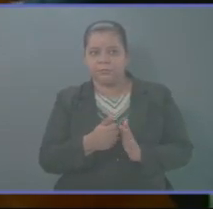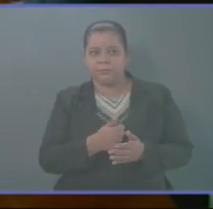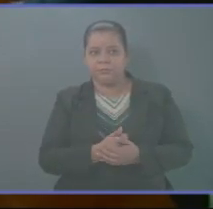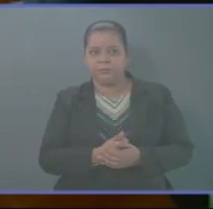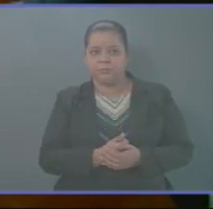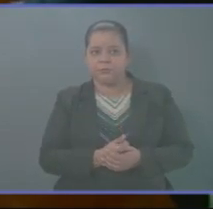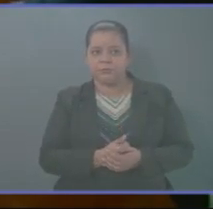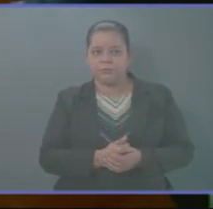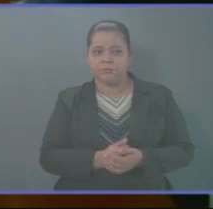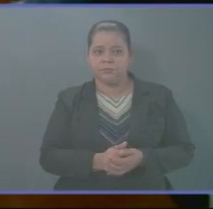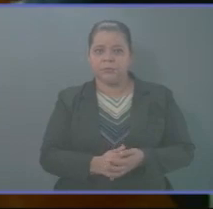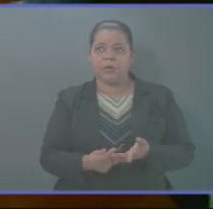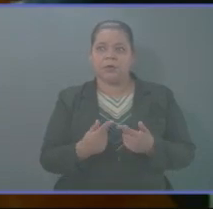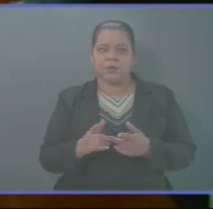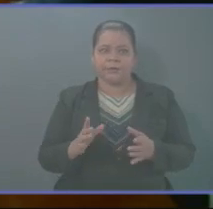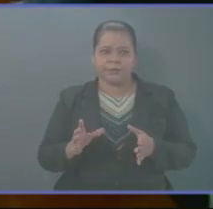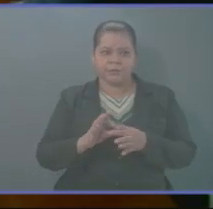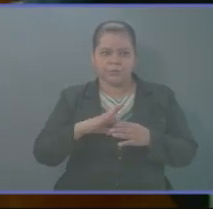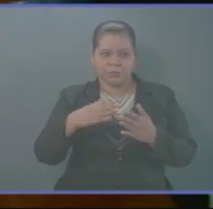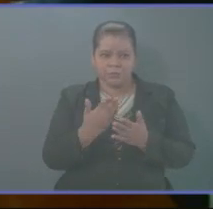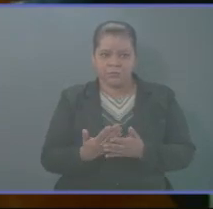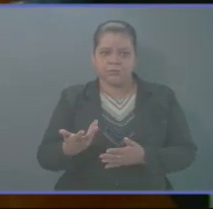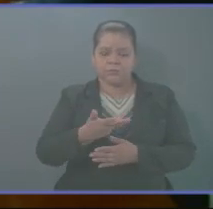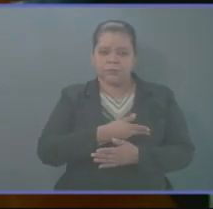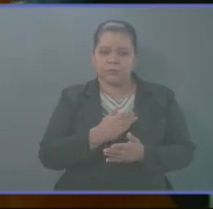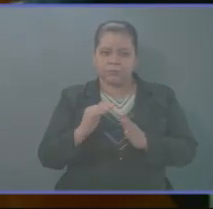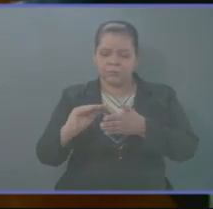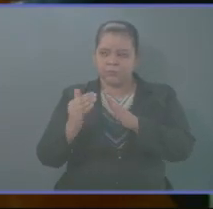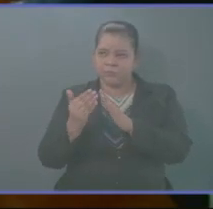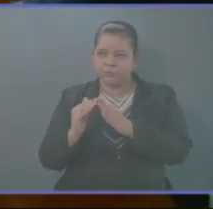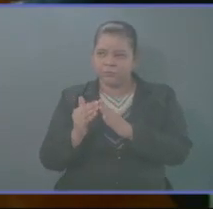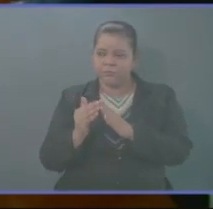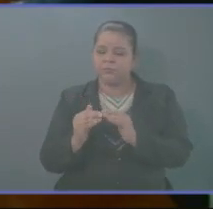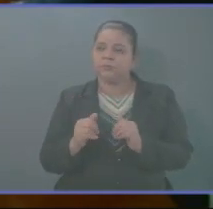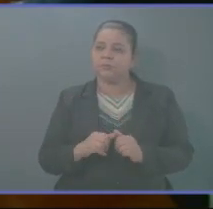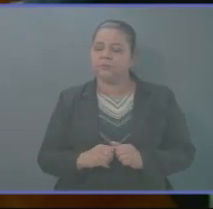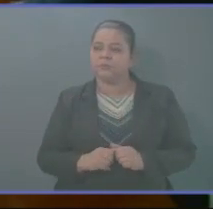este periodo finalizó hace 2 semanas.